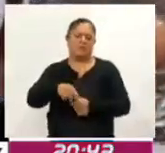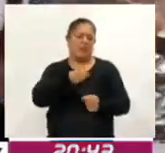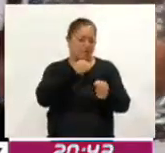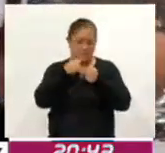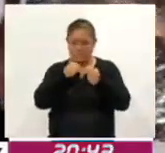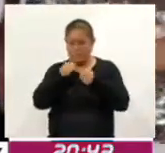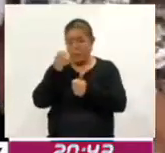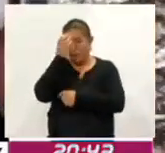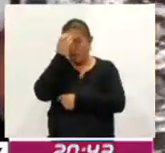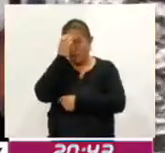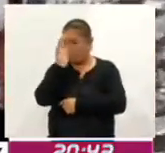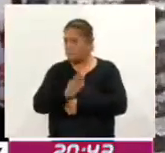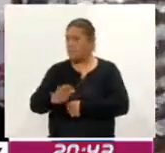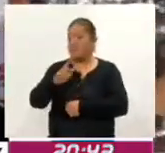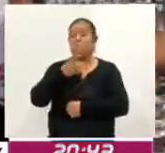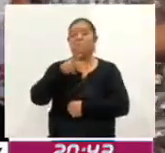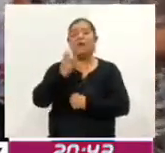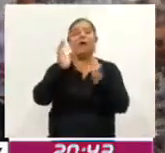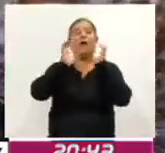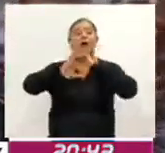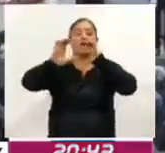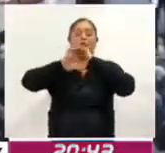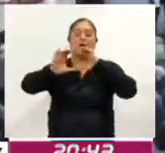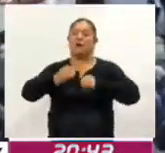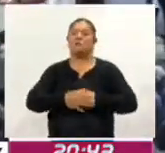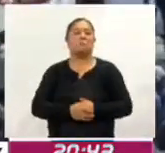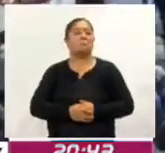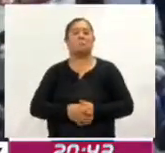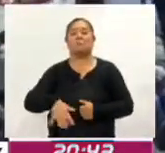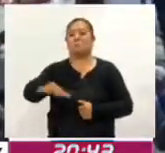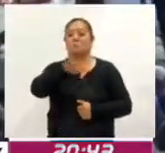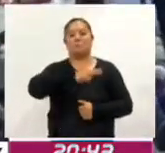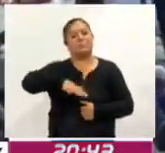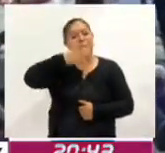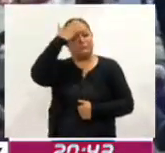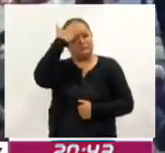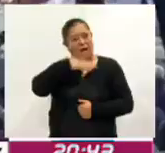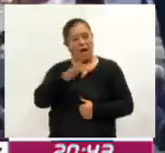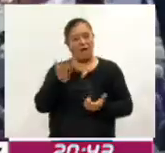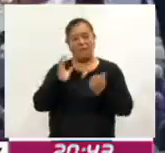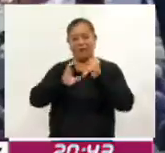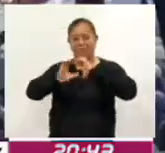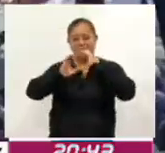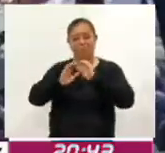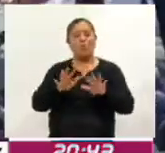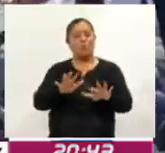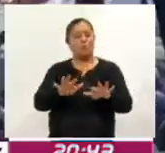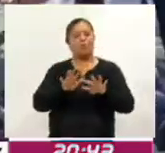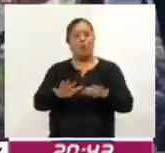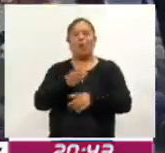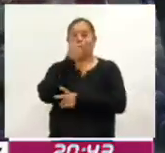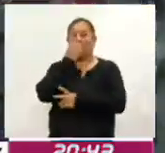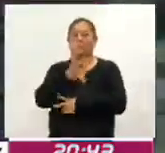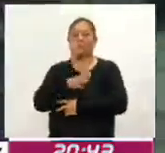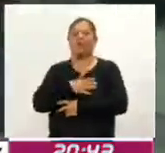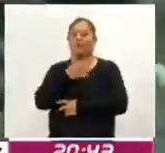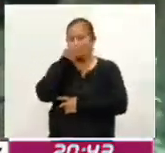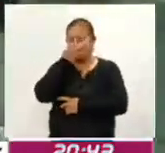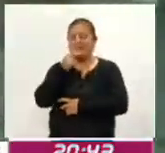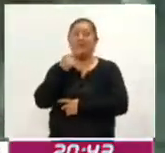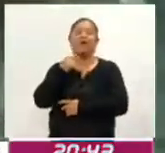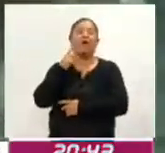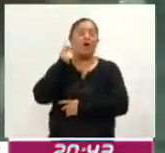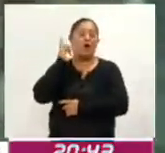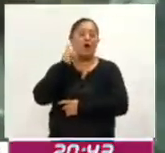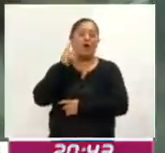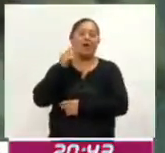pero la verdad es que cantar para el público estuvo muy prendido. Se saben las canciones, eso también está súper padre. Entonces esperamos muy pronto regresar aquí con